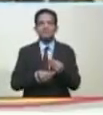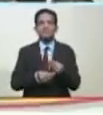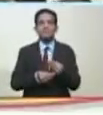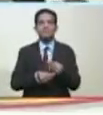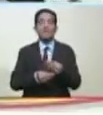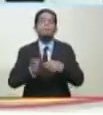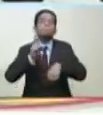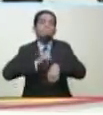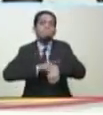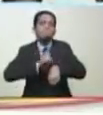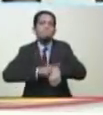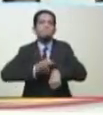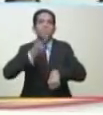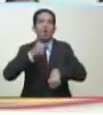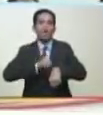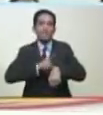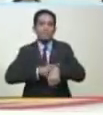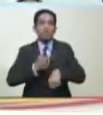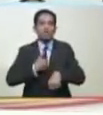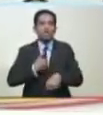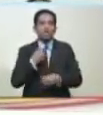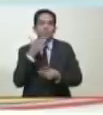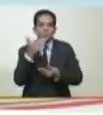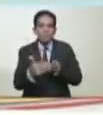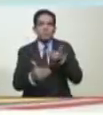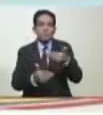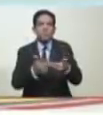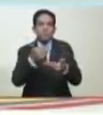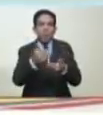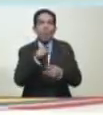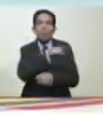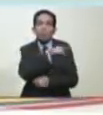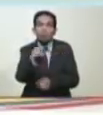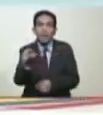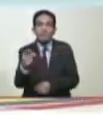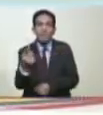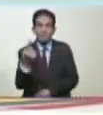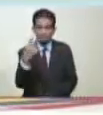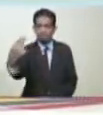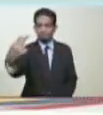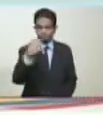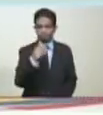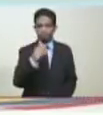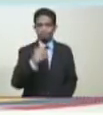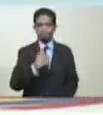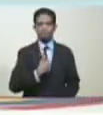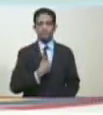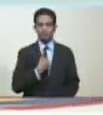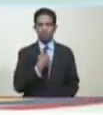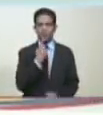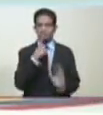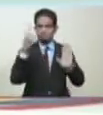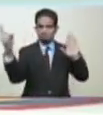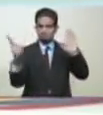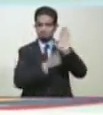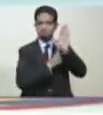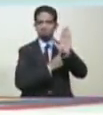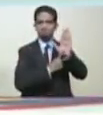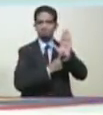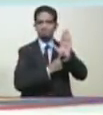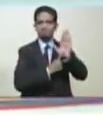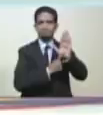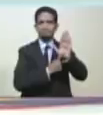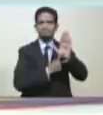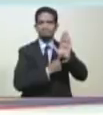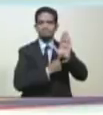voy a estabilizar la economía del país. Ustedes lo verán. Ustedes me verán. Me comprometo con mi